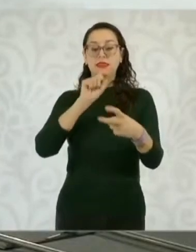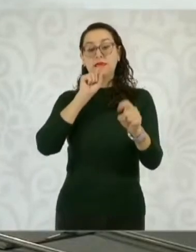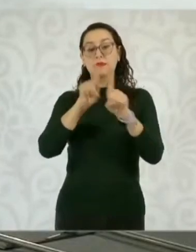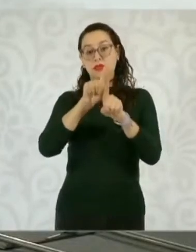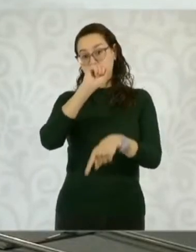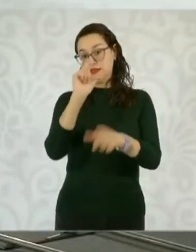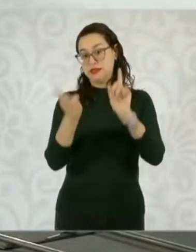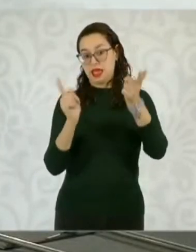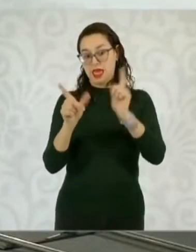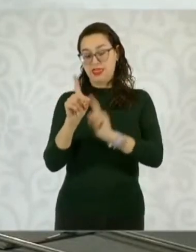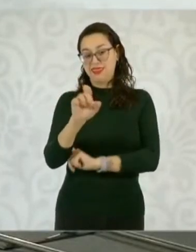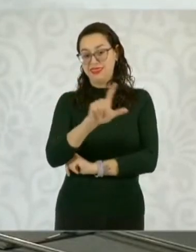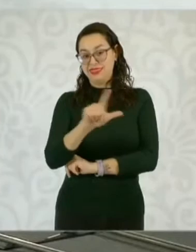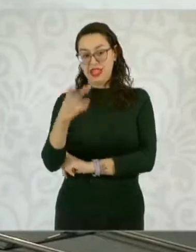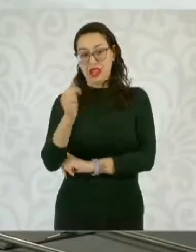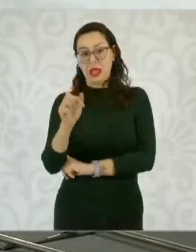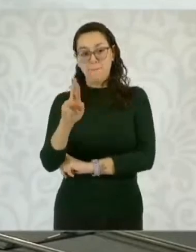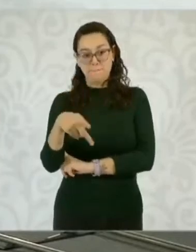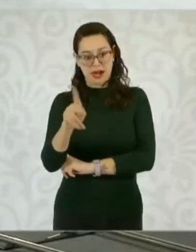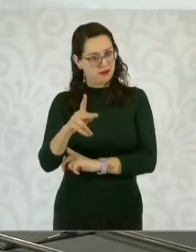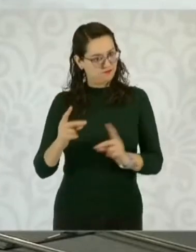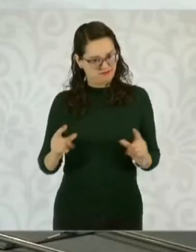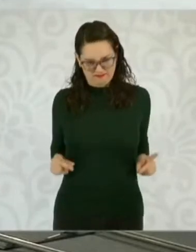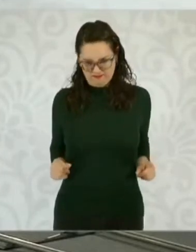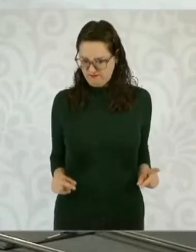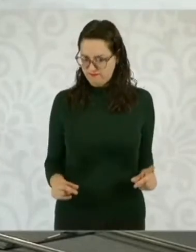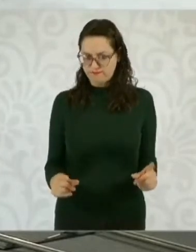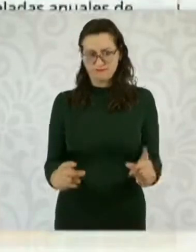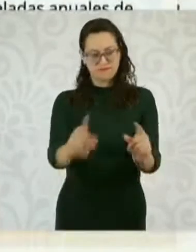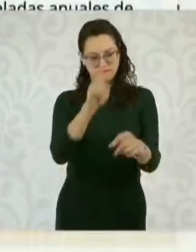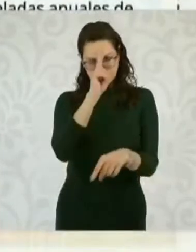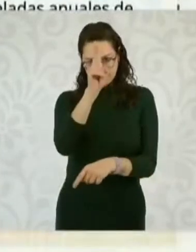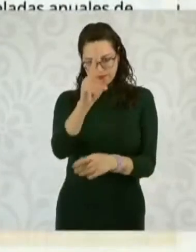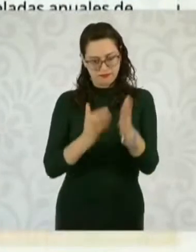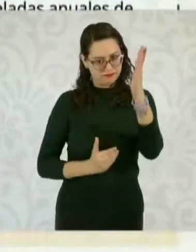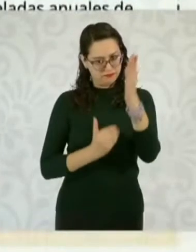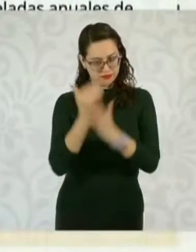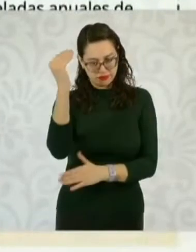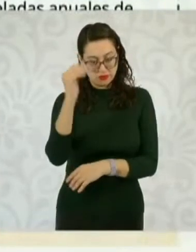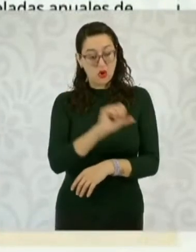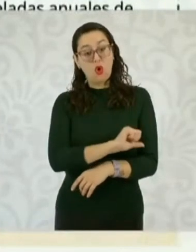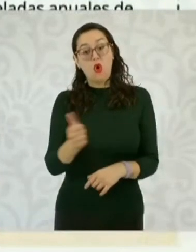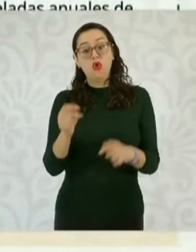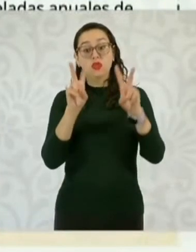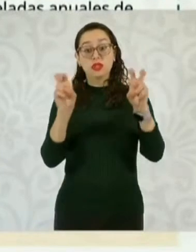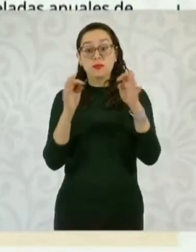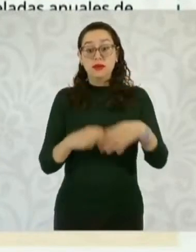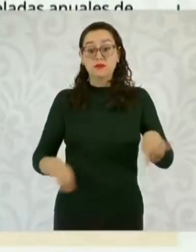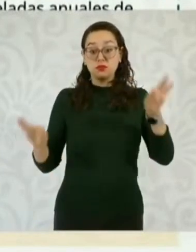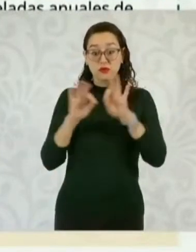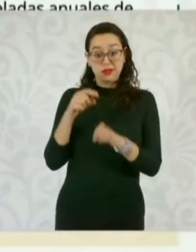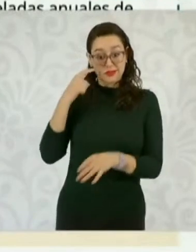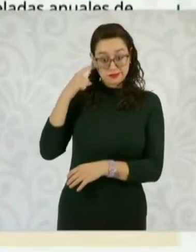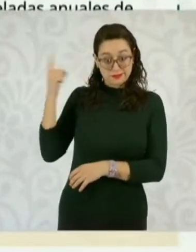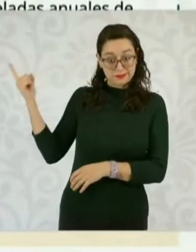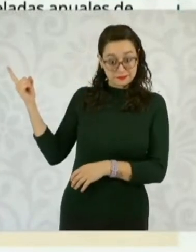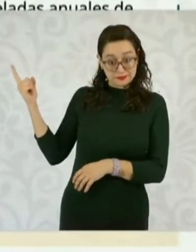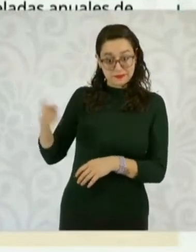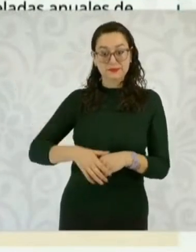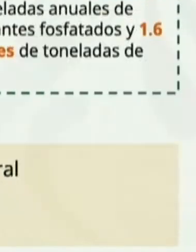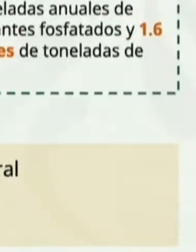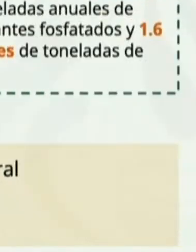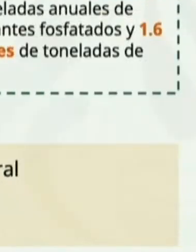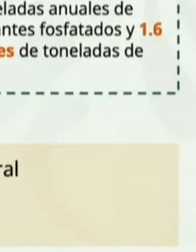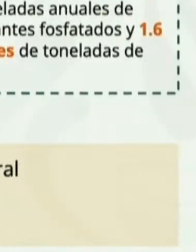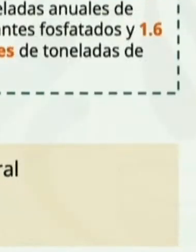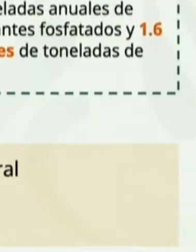Una parte muy importante de la administración actual de la presidenta Claudia Sheinbaum es la producción de fertilizantes. Muy